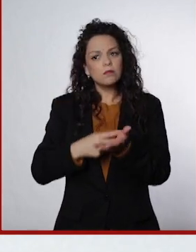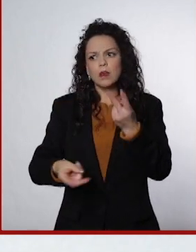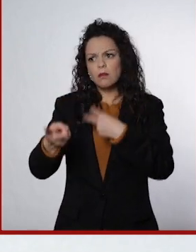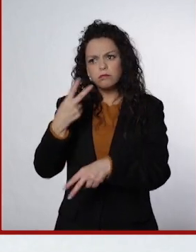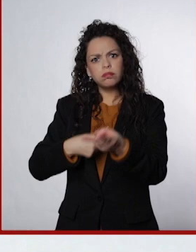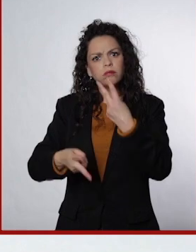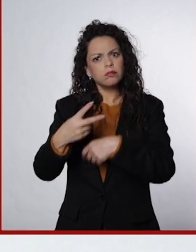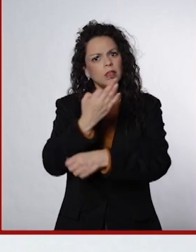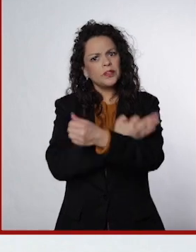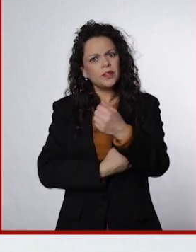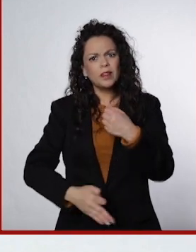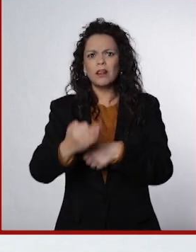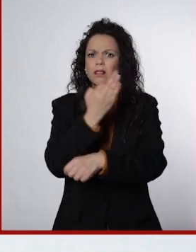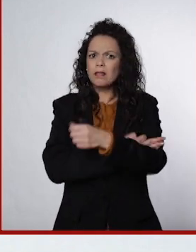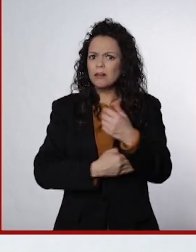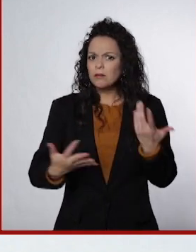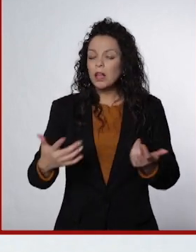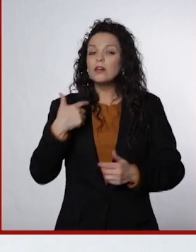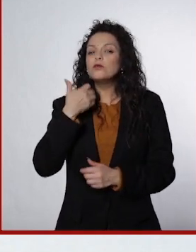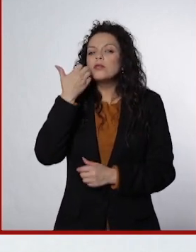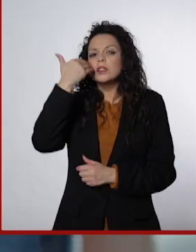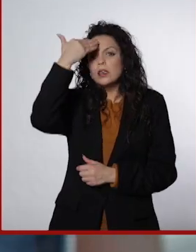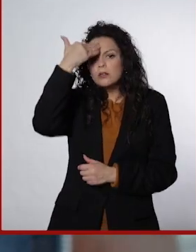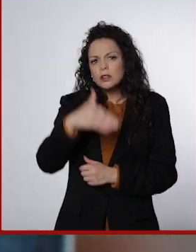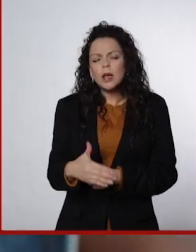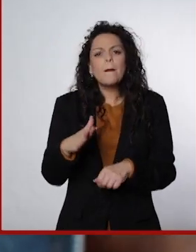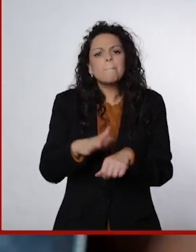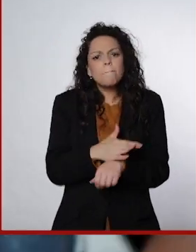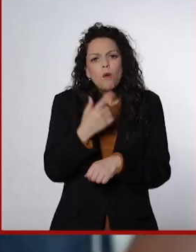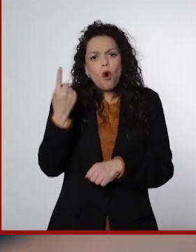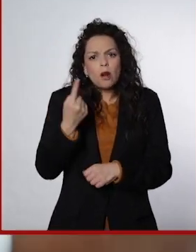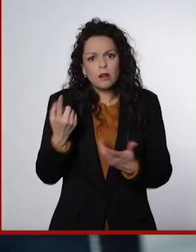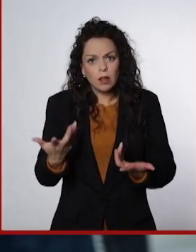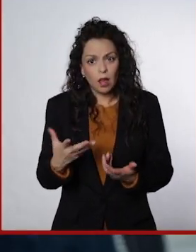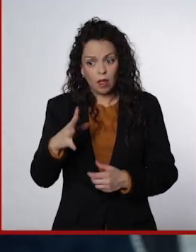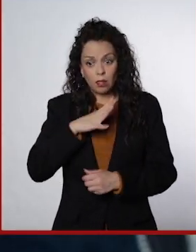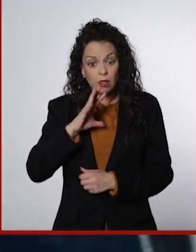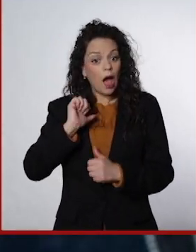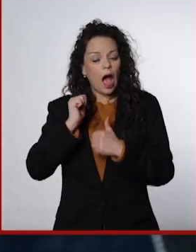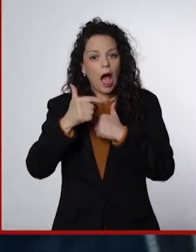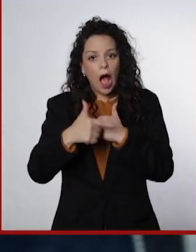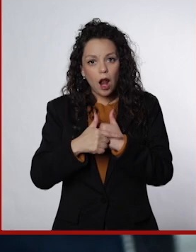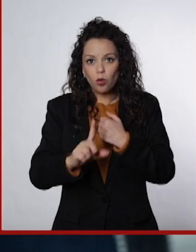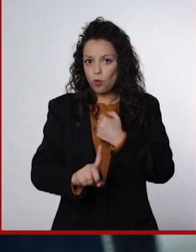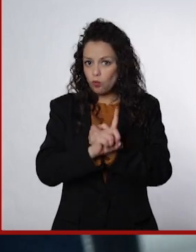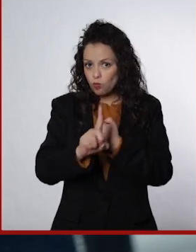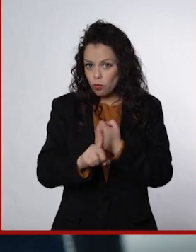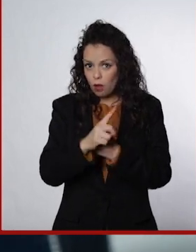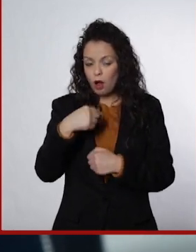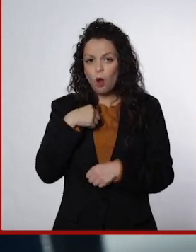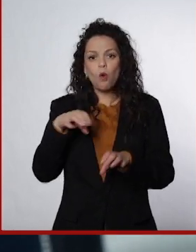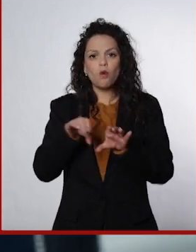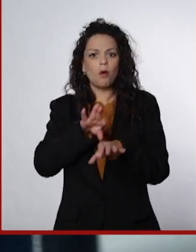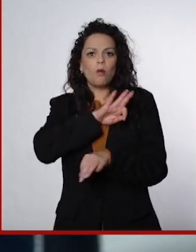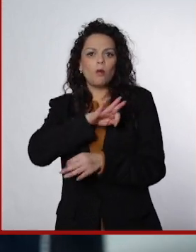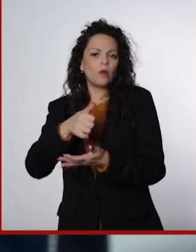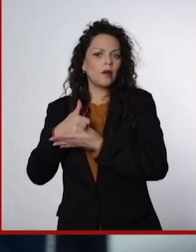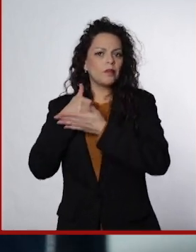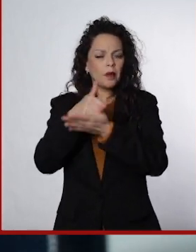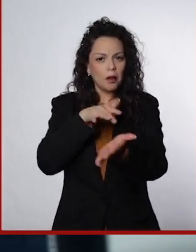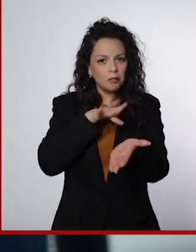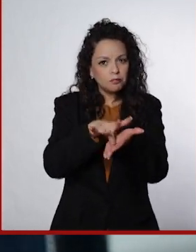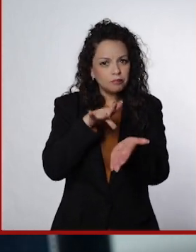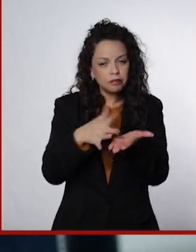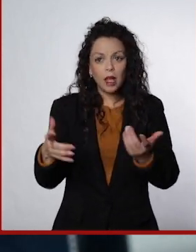llegado con retardo. Quisiéramos saber qué pasa, si tienes alguna dificultad y qué podemos hacer al respecto. Tú